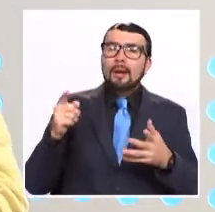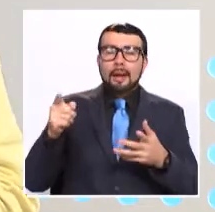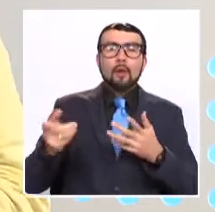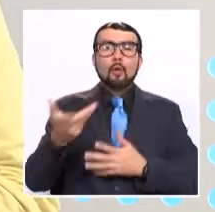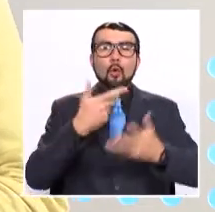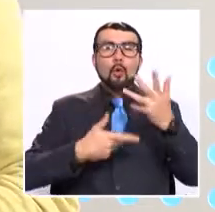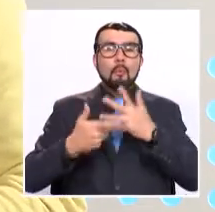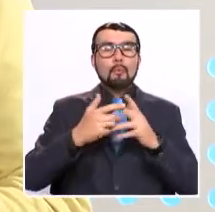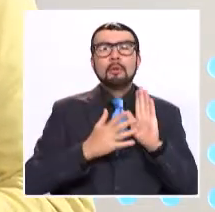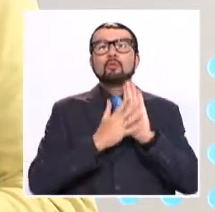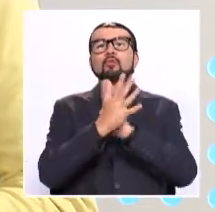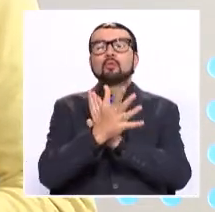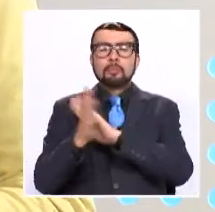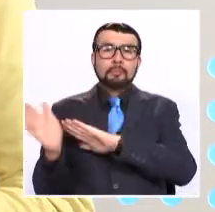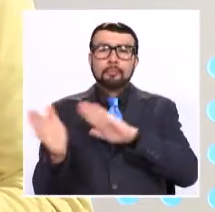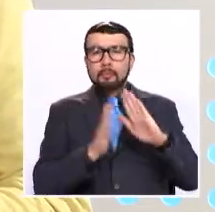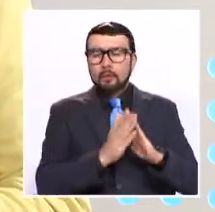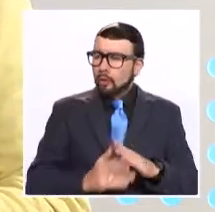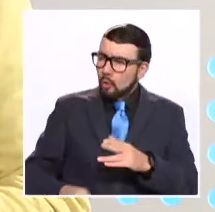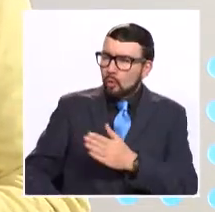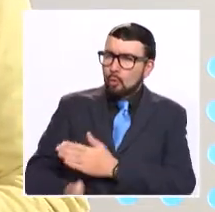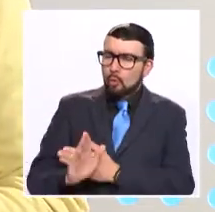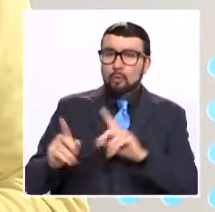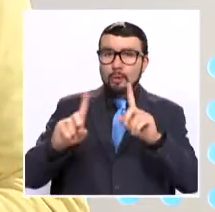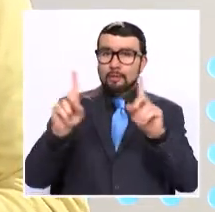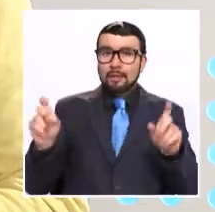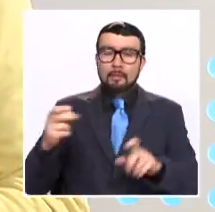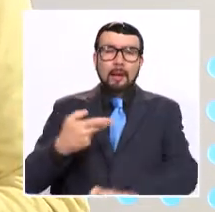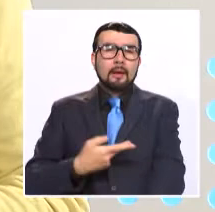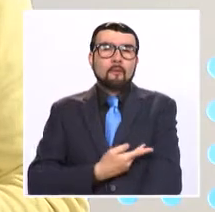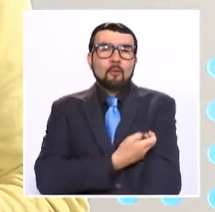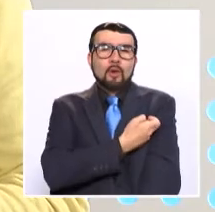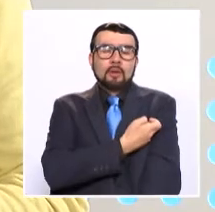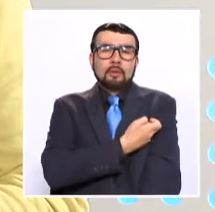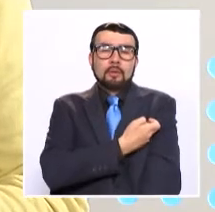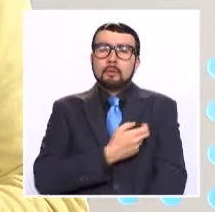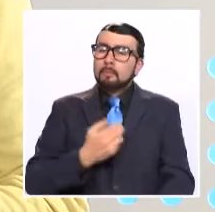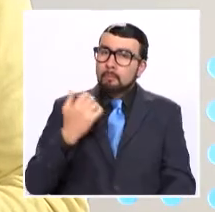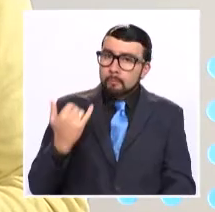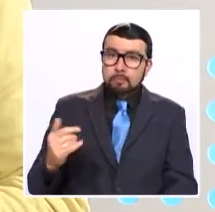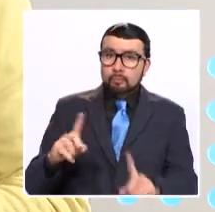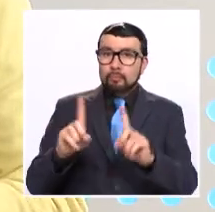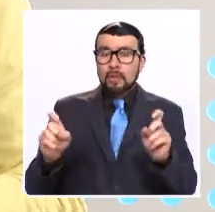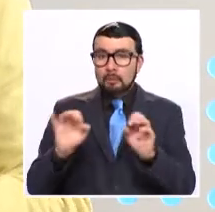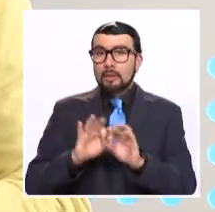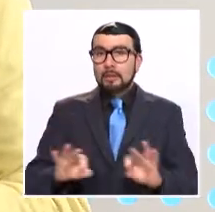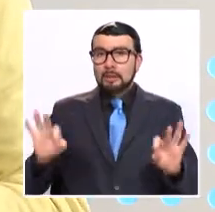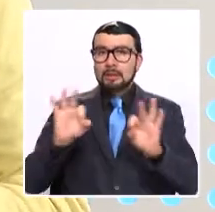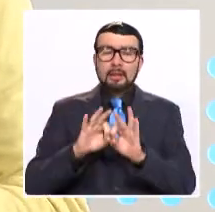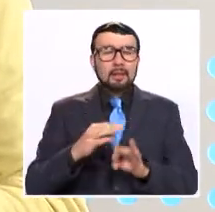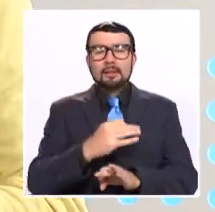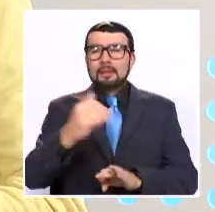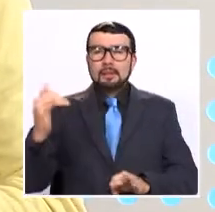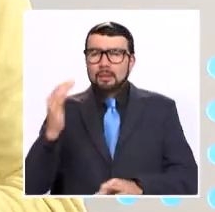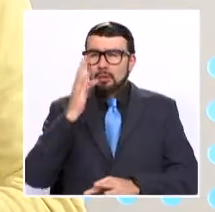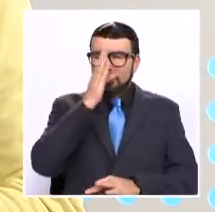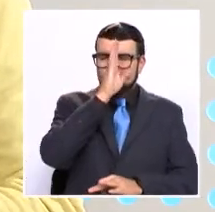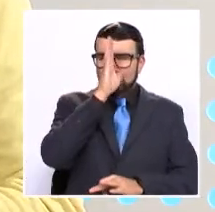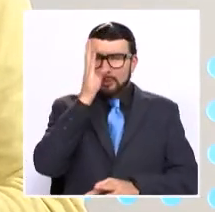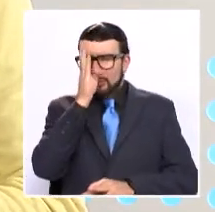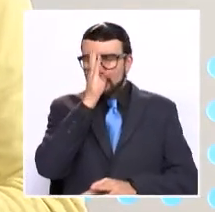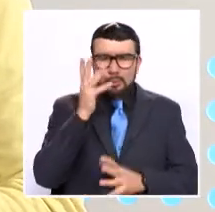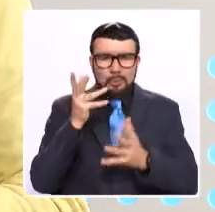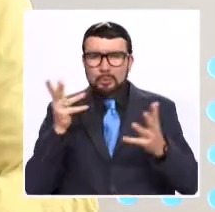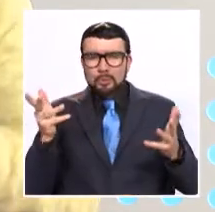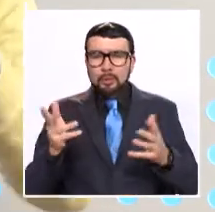televidentes. Vamos a continuar con este tema de vacunas, que hay tantas dudas y hay tantos vacíos. Muchas personas